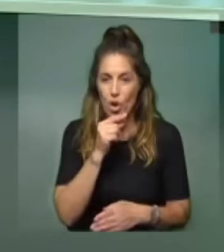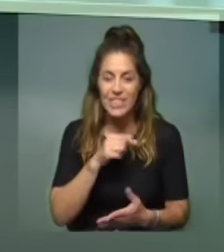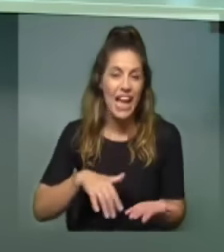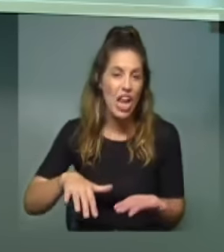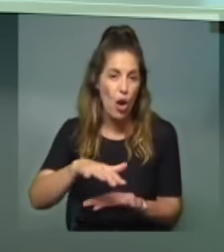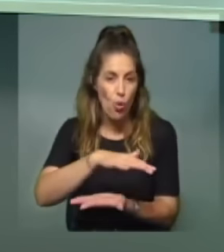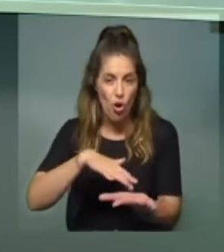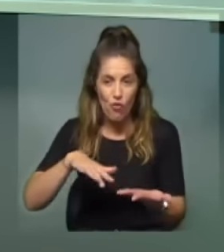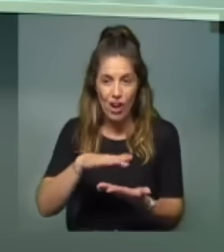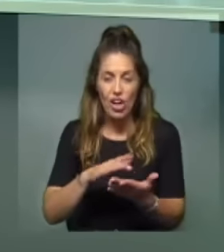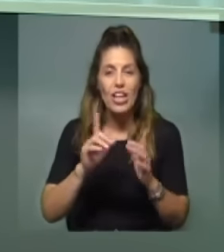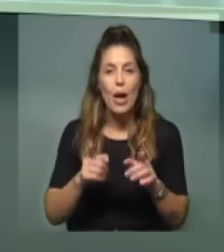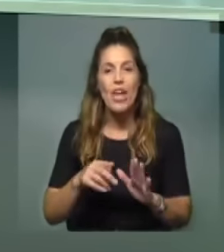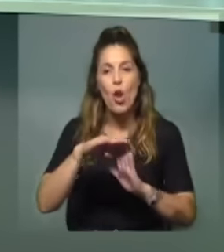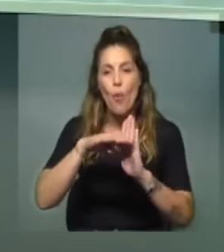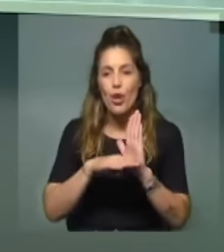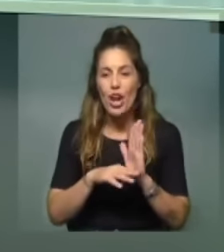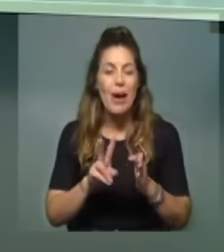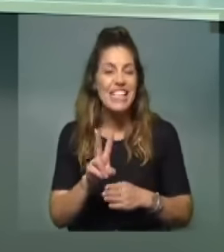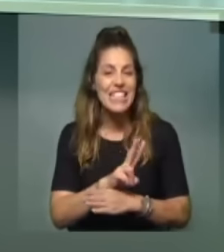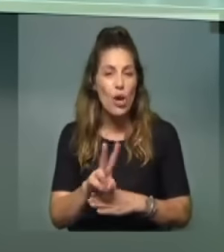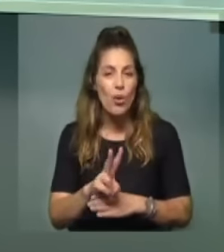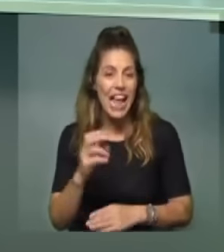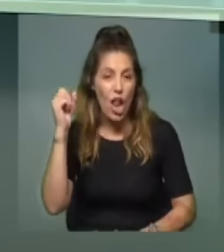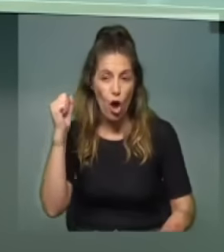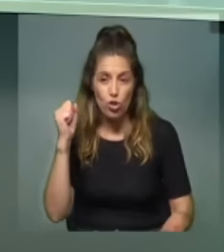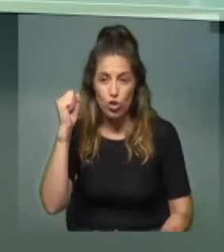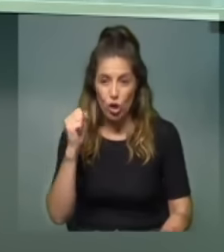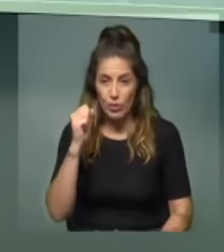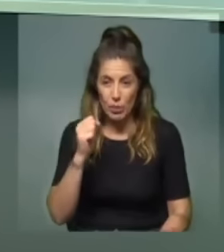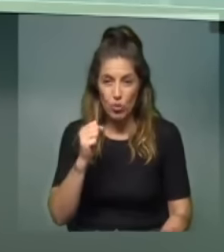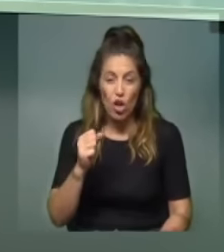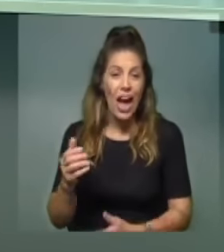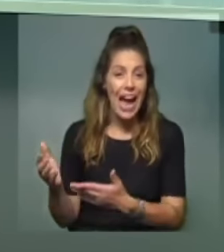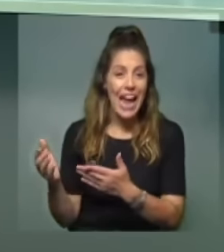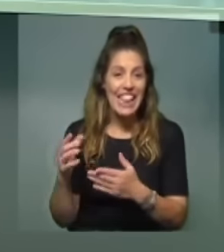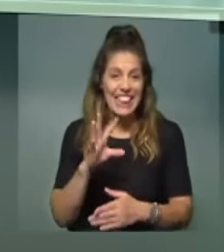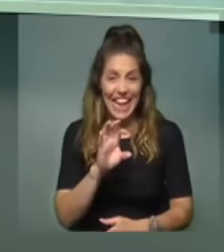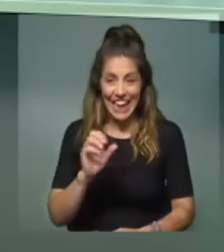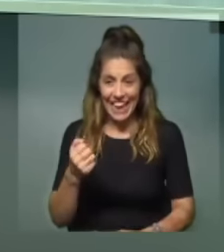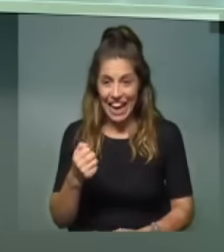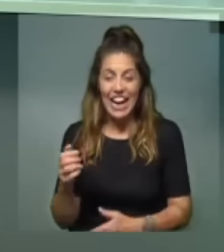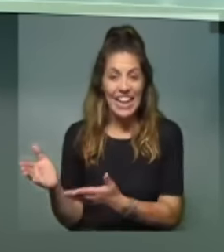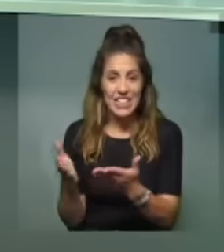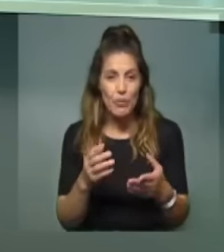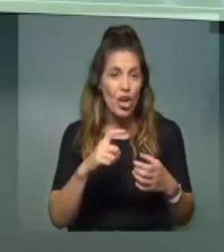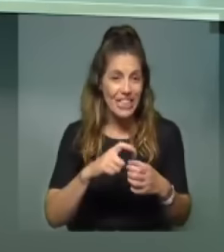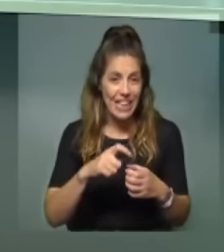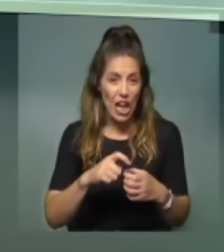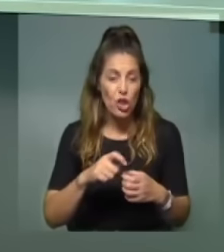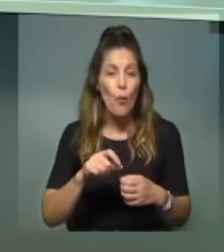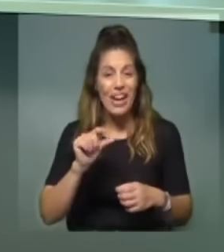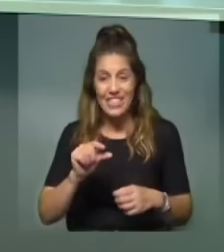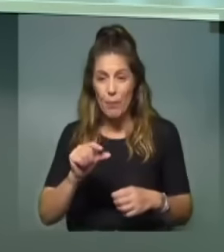periferia e implementar un programa de seguridad en los Ómnibus Serra recibió al sindicato porque hace algunas horas un chófer fue